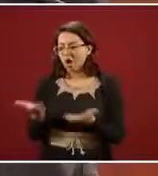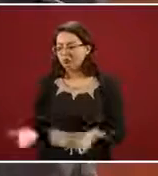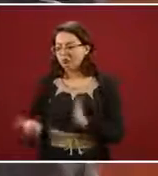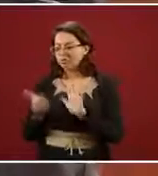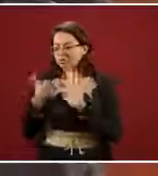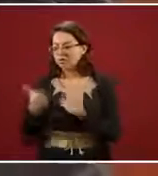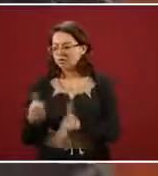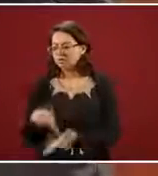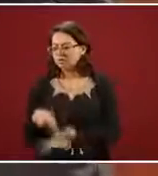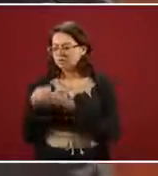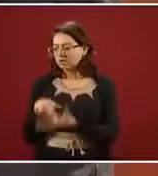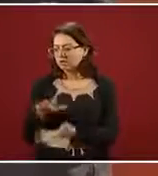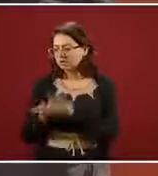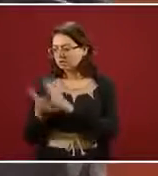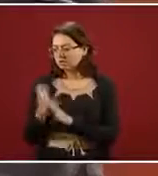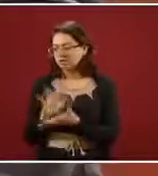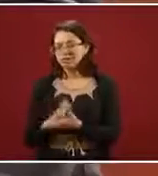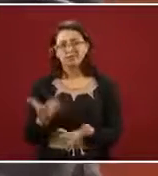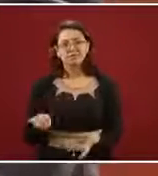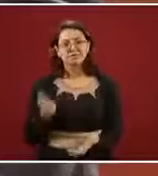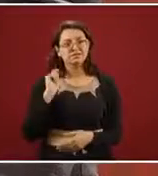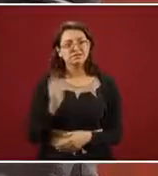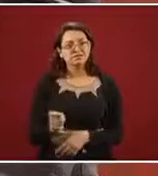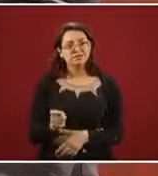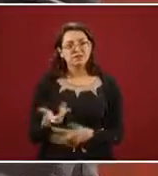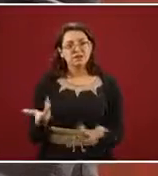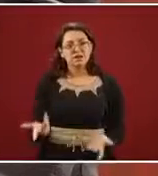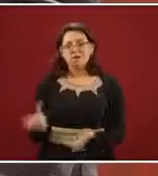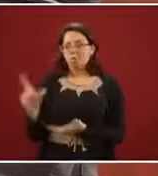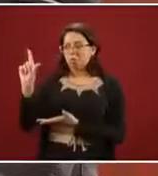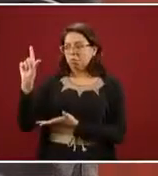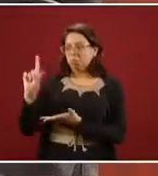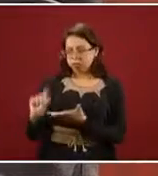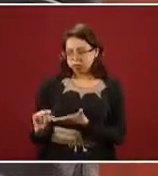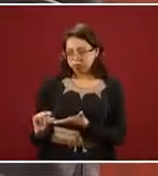el tamaño de la pobreza, del hambre.